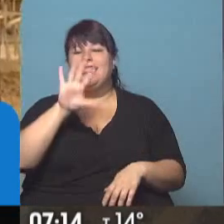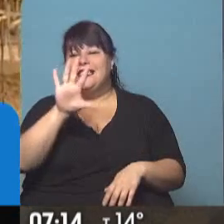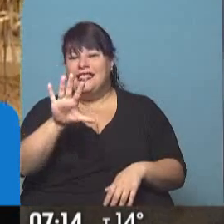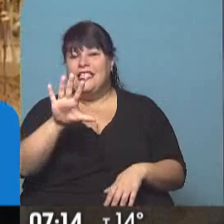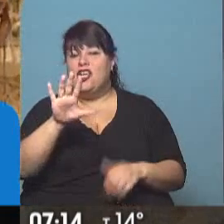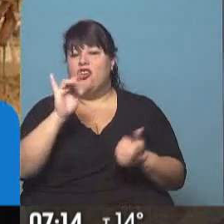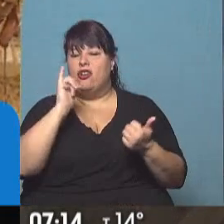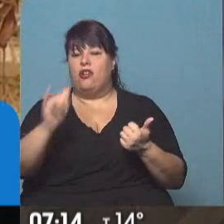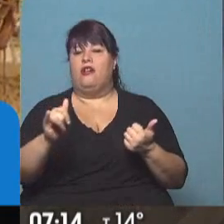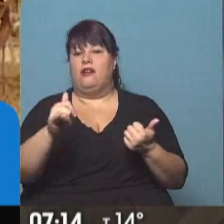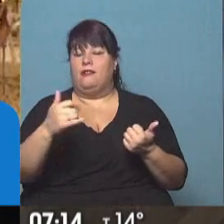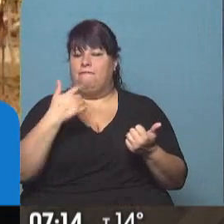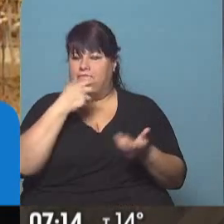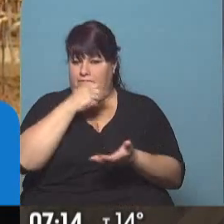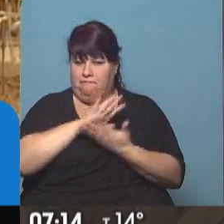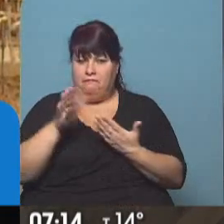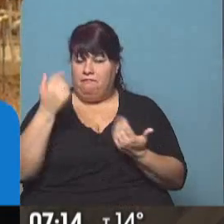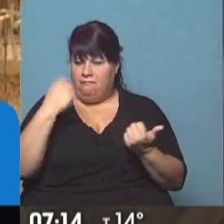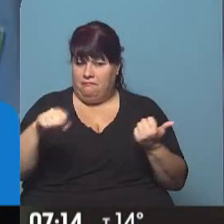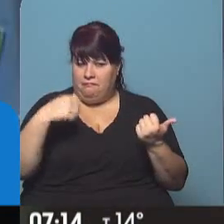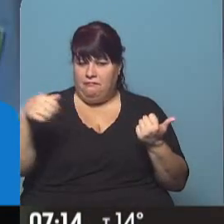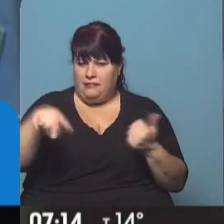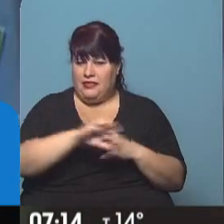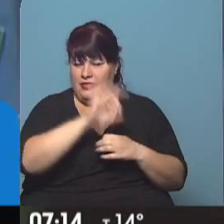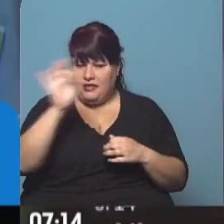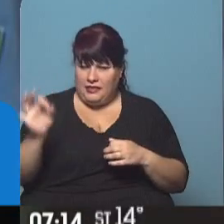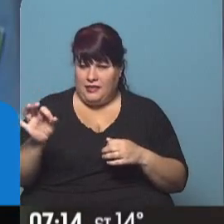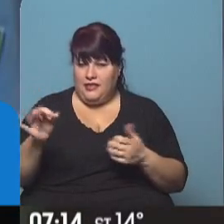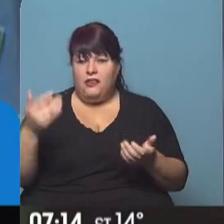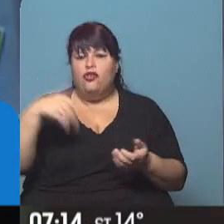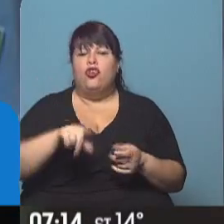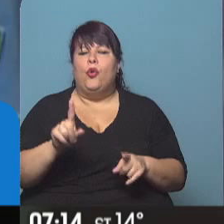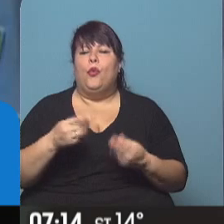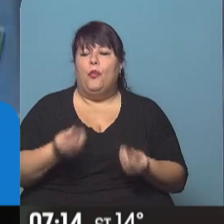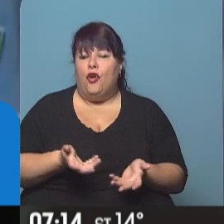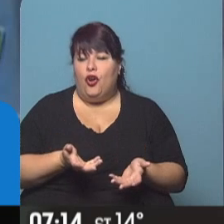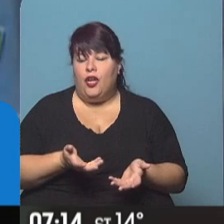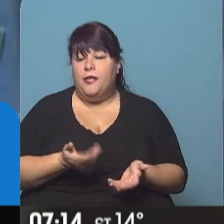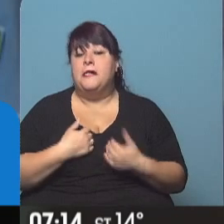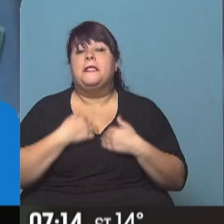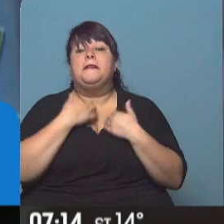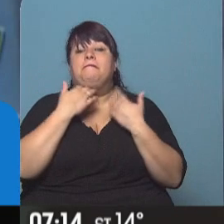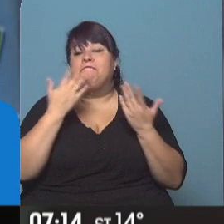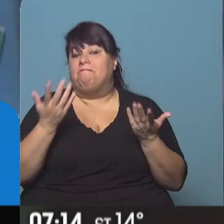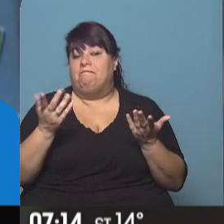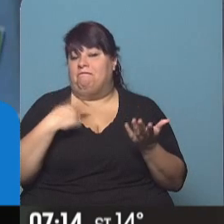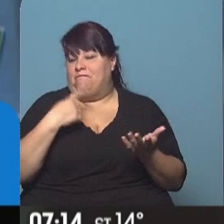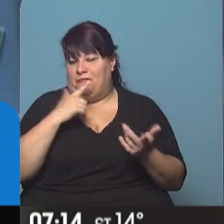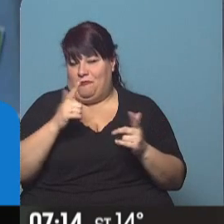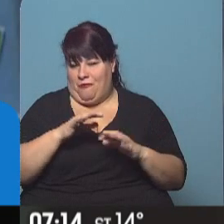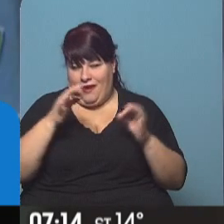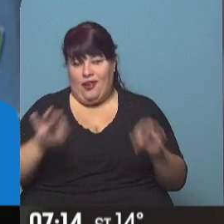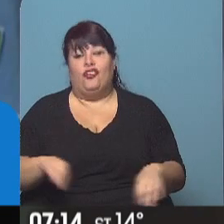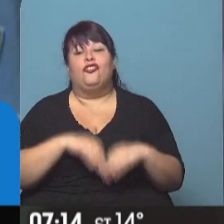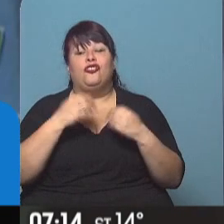llamados de ciertos no se presentaba nadie porque no se presentaban yo no tengo ninguna duda porque el